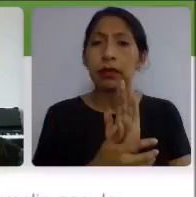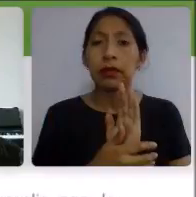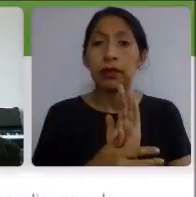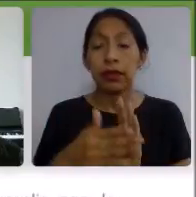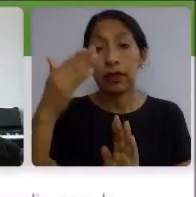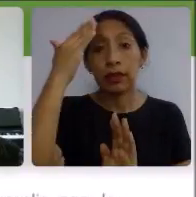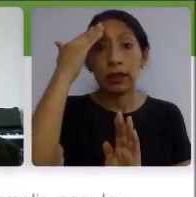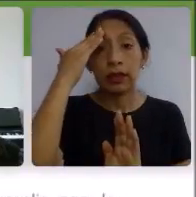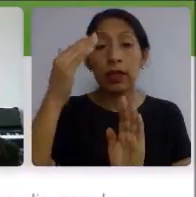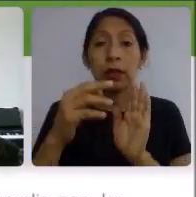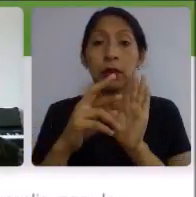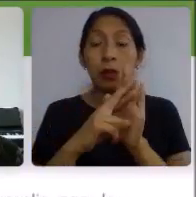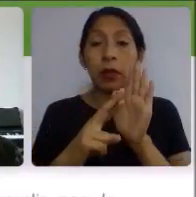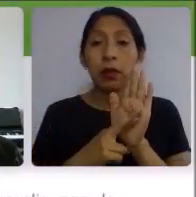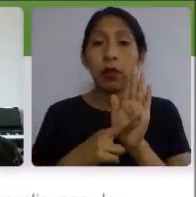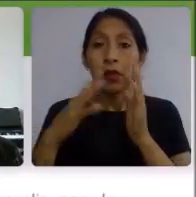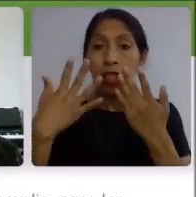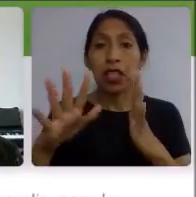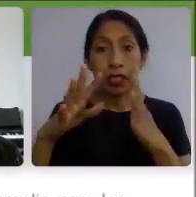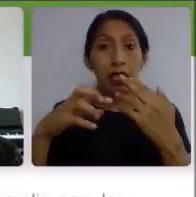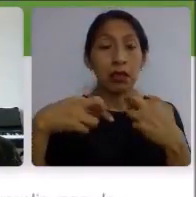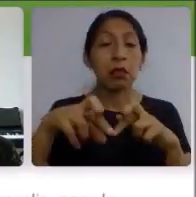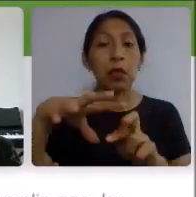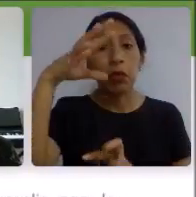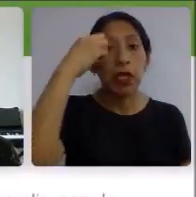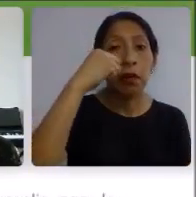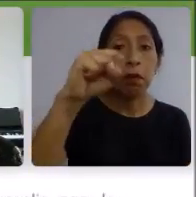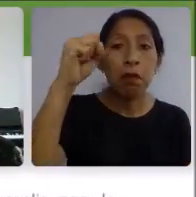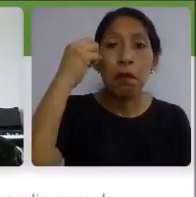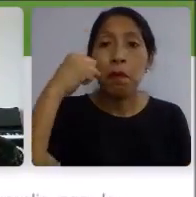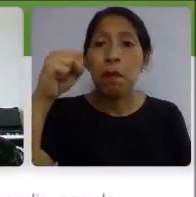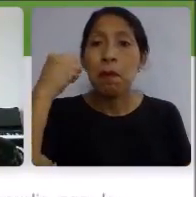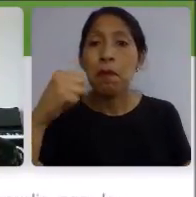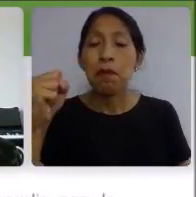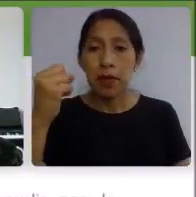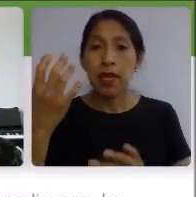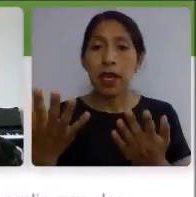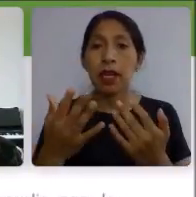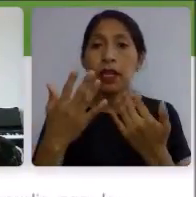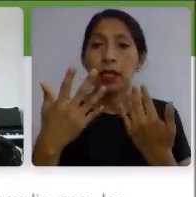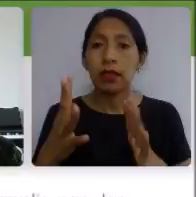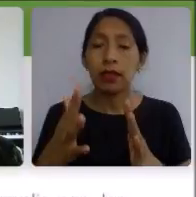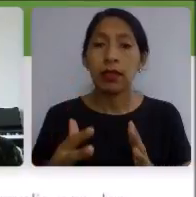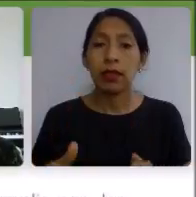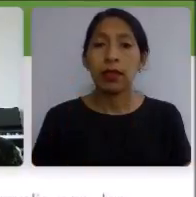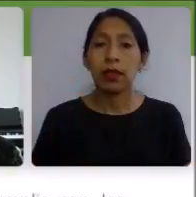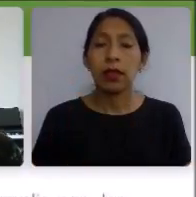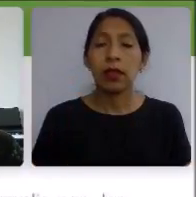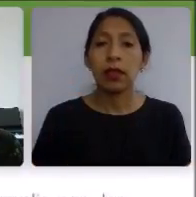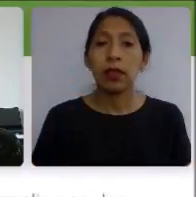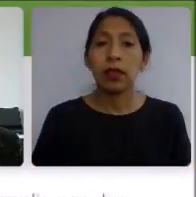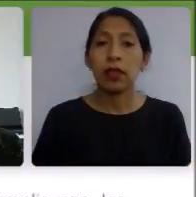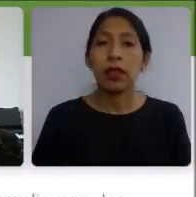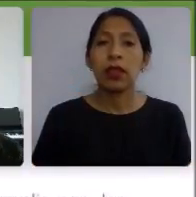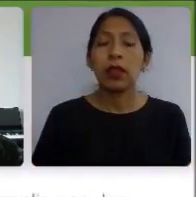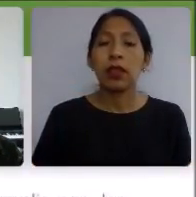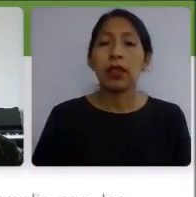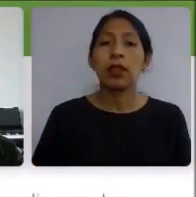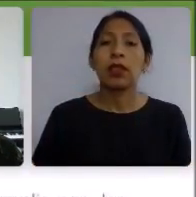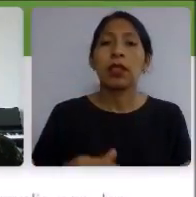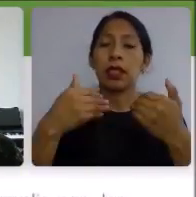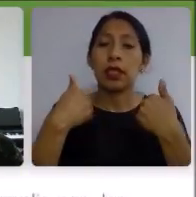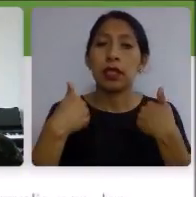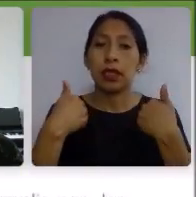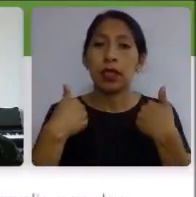que ya se permiten los viajes internacionales a Reino Unido, pero es necesario cumplir con los requisitos que estén